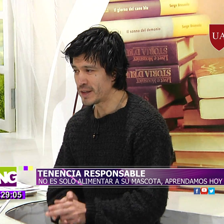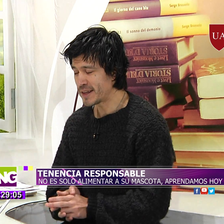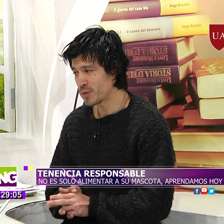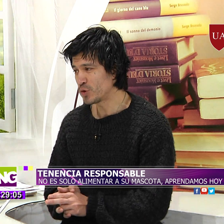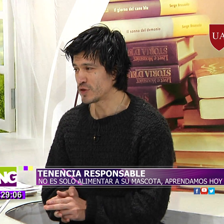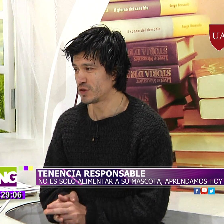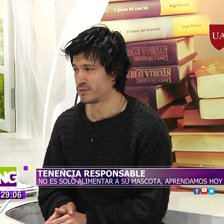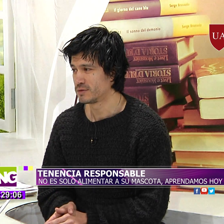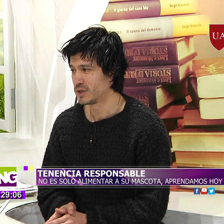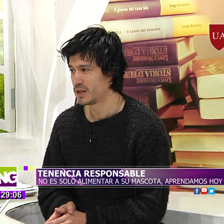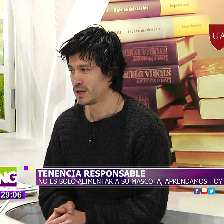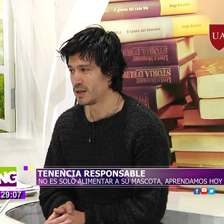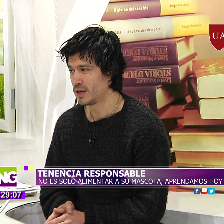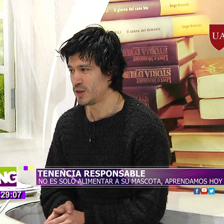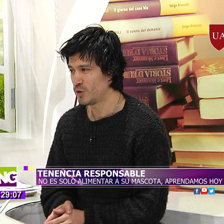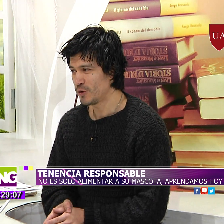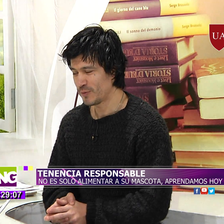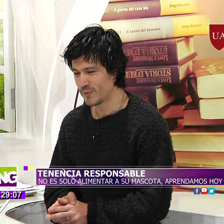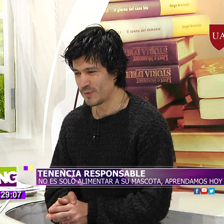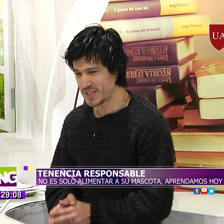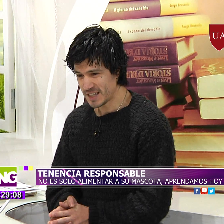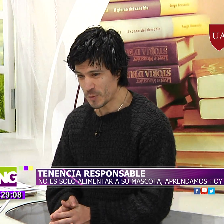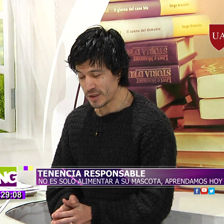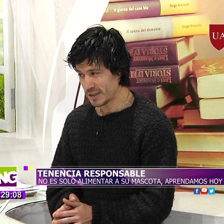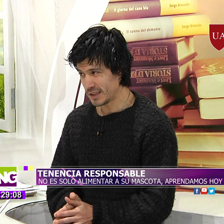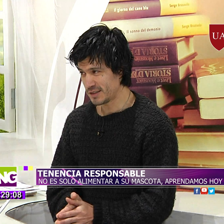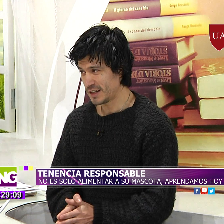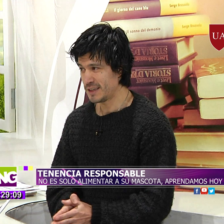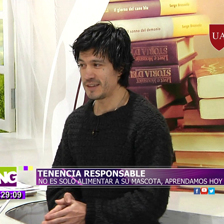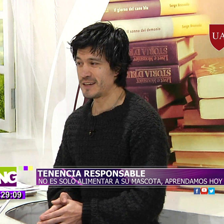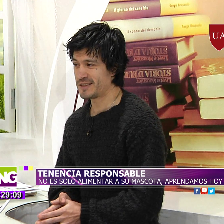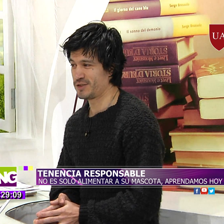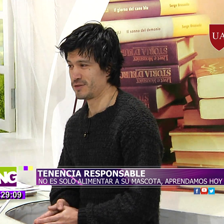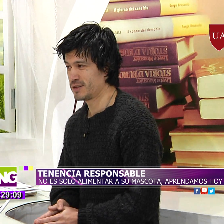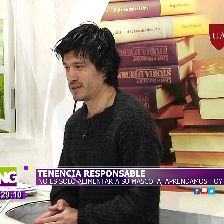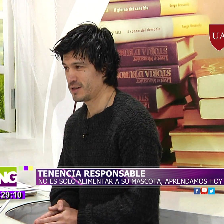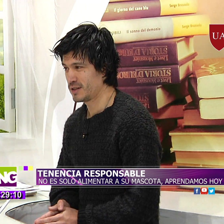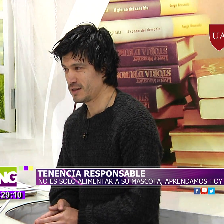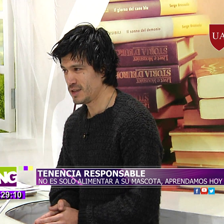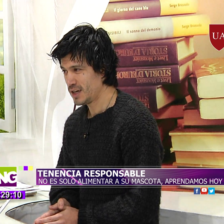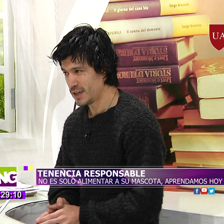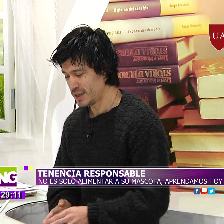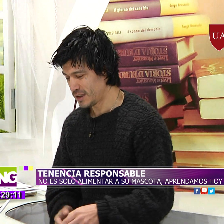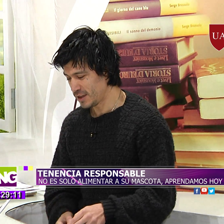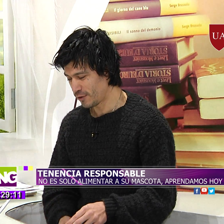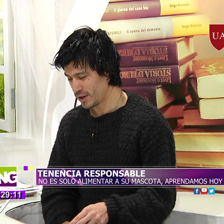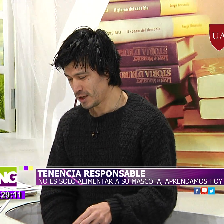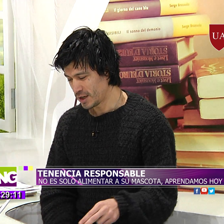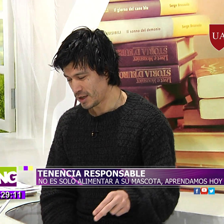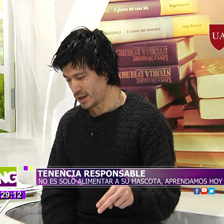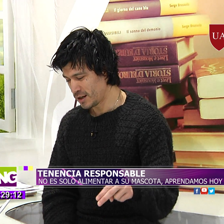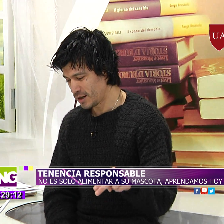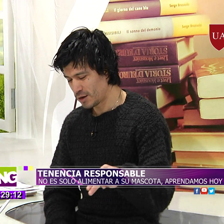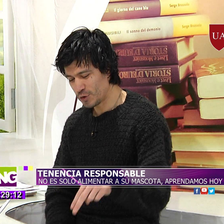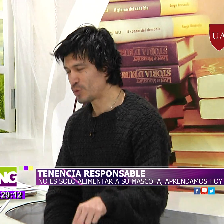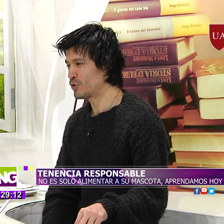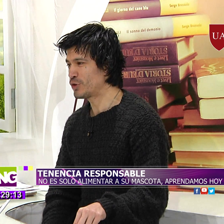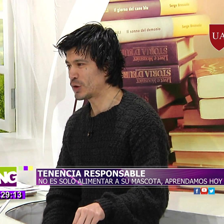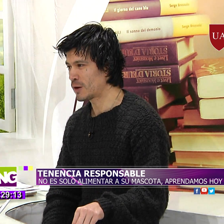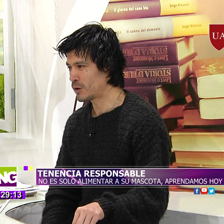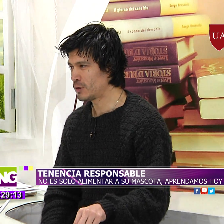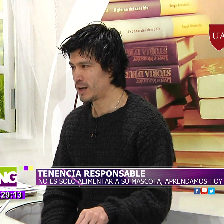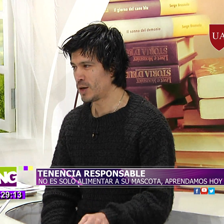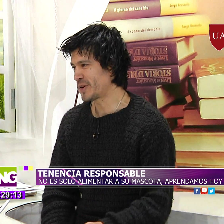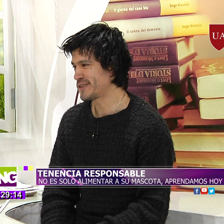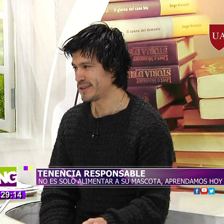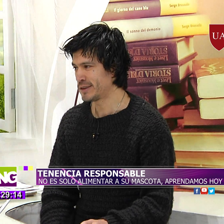el control de la reproducción. Esto básicamente es la esterilización. ¿Ya? Y este fue el otro